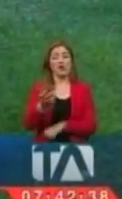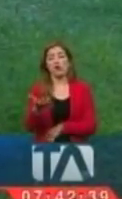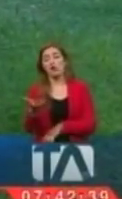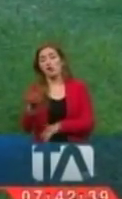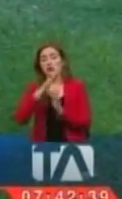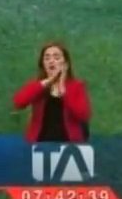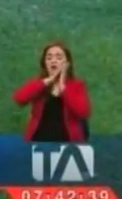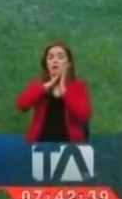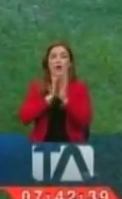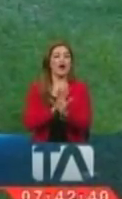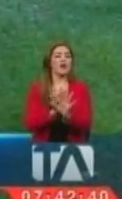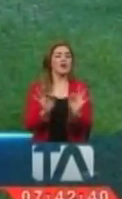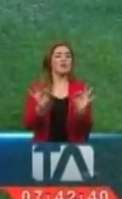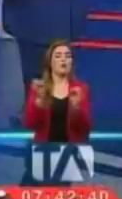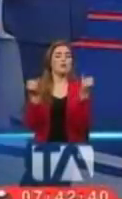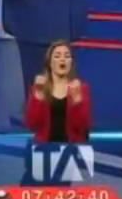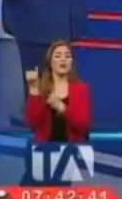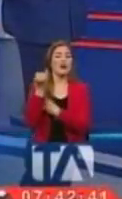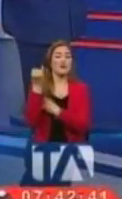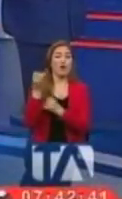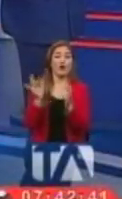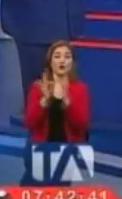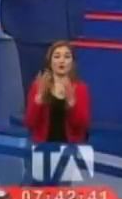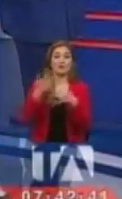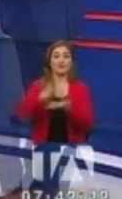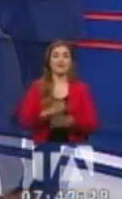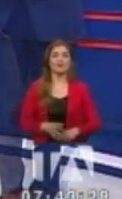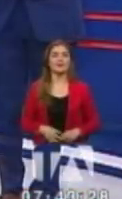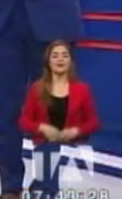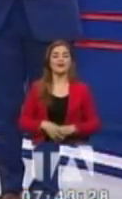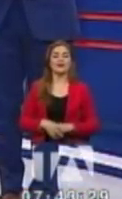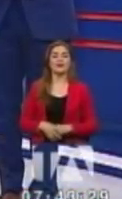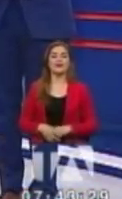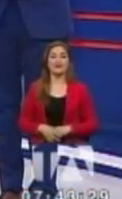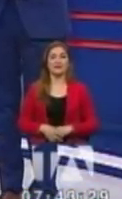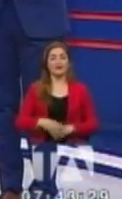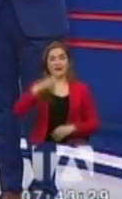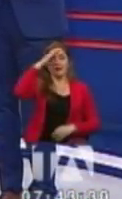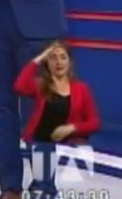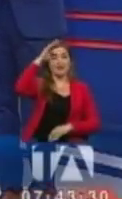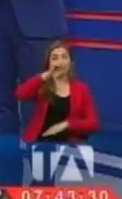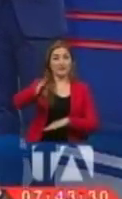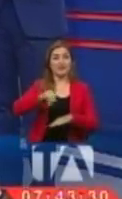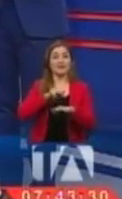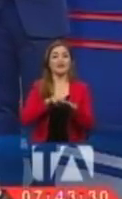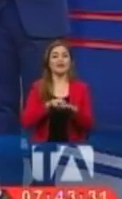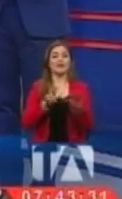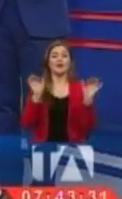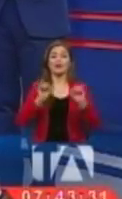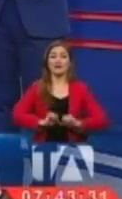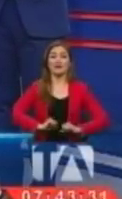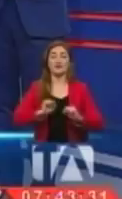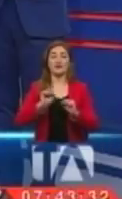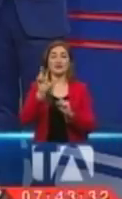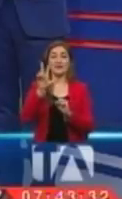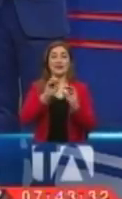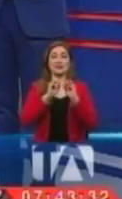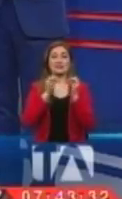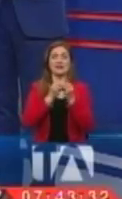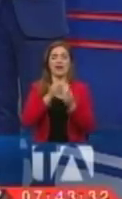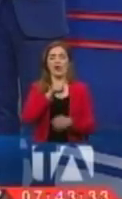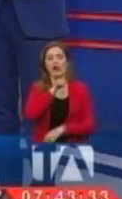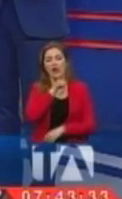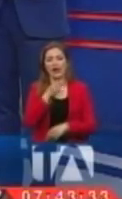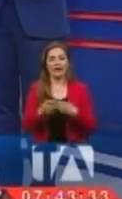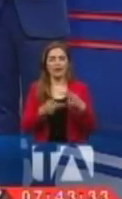y limpiar las áreas verdes nosotros más adelante le contamos los detalles amigos de la policía nacional logró la desarticulación de tres organizaciones